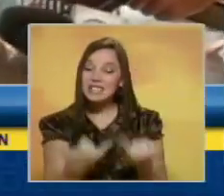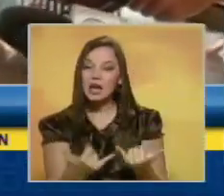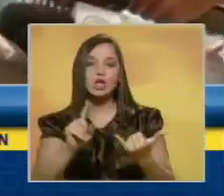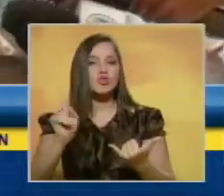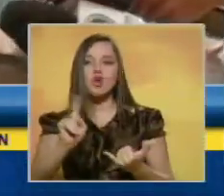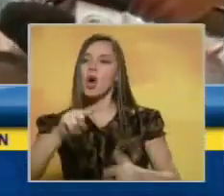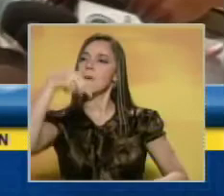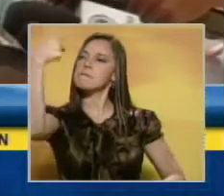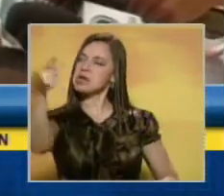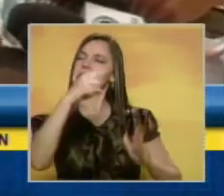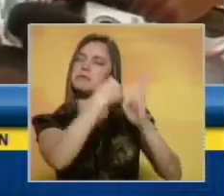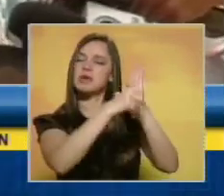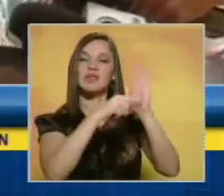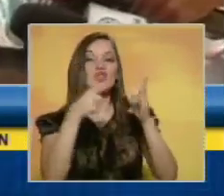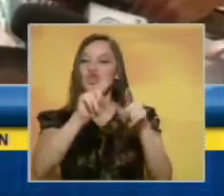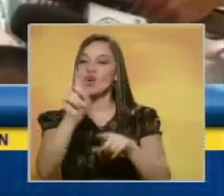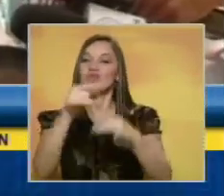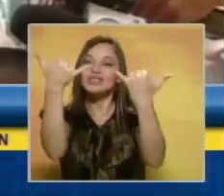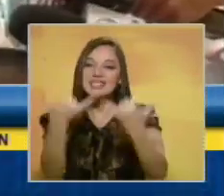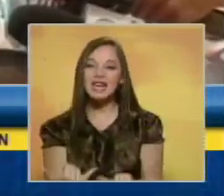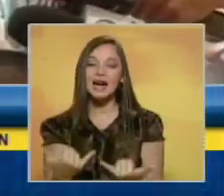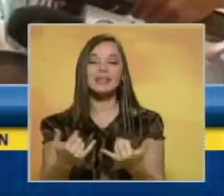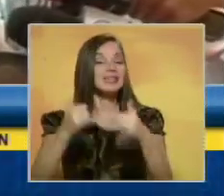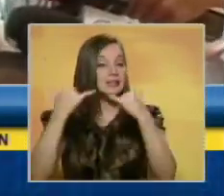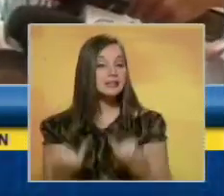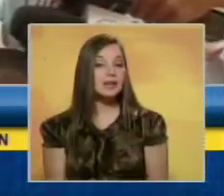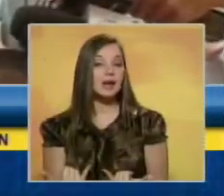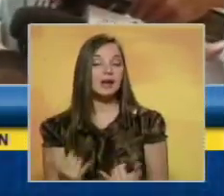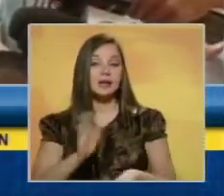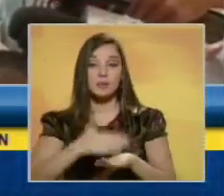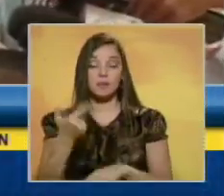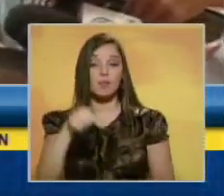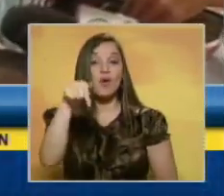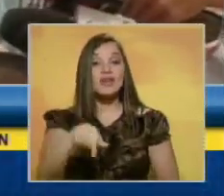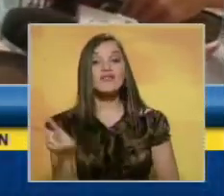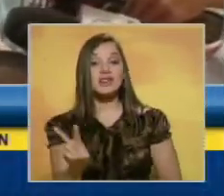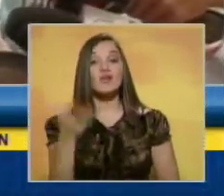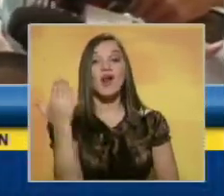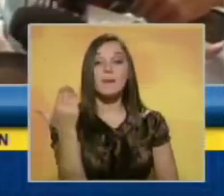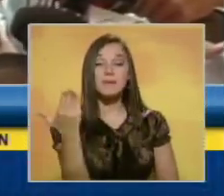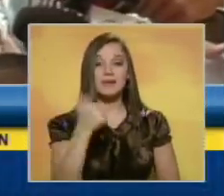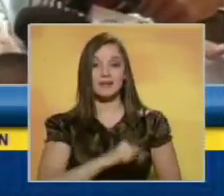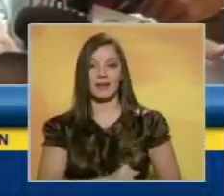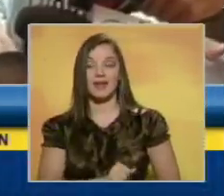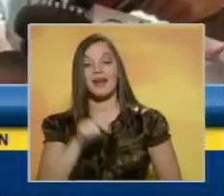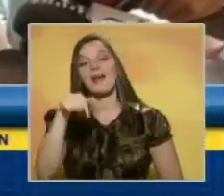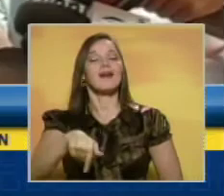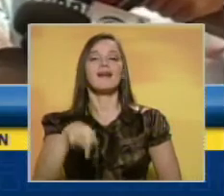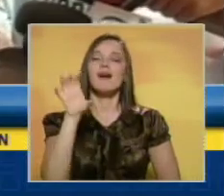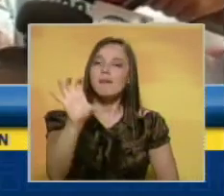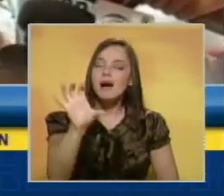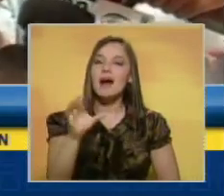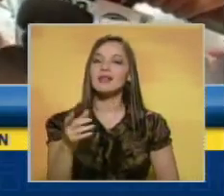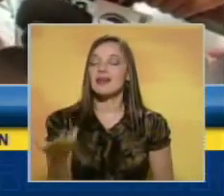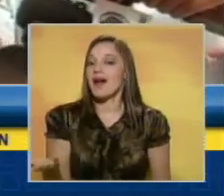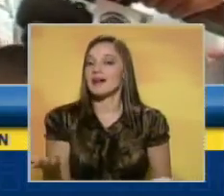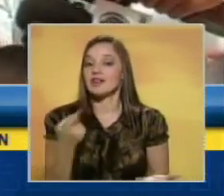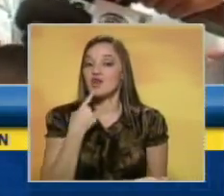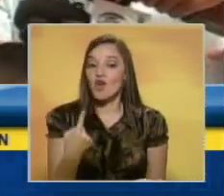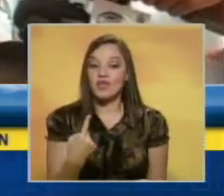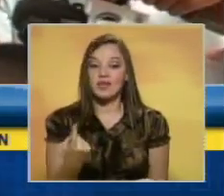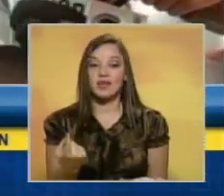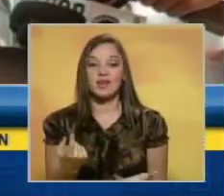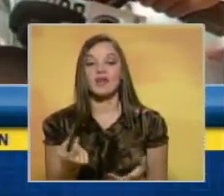no es pasado, es ya. Es ya, porque esta patria así lo exige, porque esta patria, así coloquialmente lo